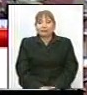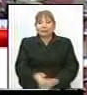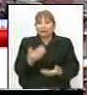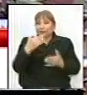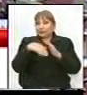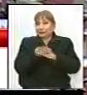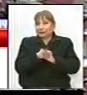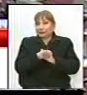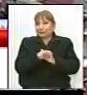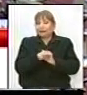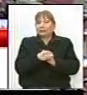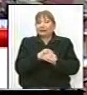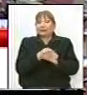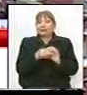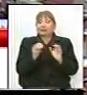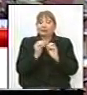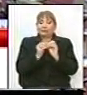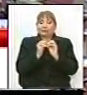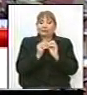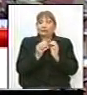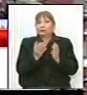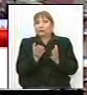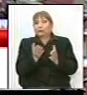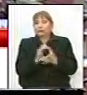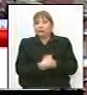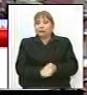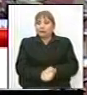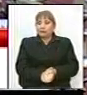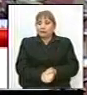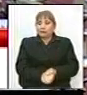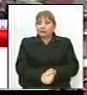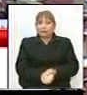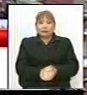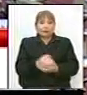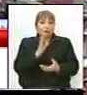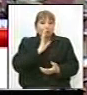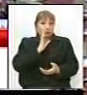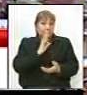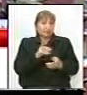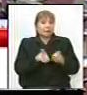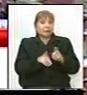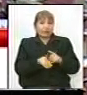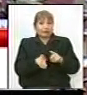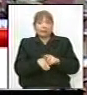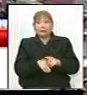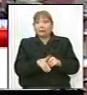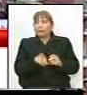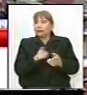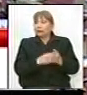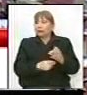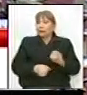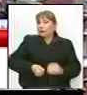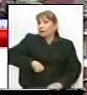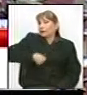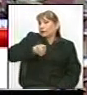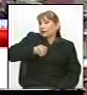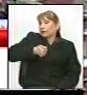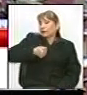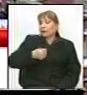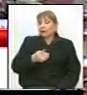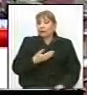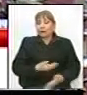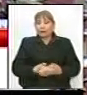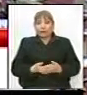para hacer algún acto irregular. Se habla también de que el subgerente de